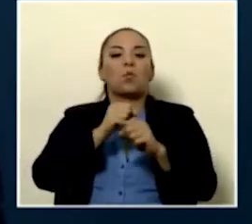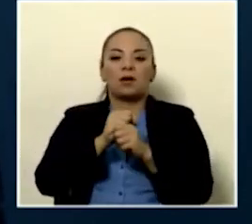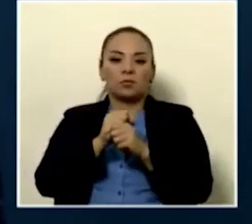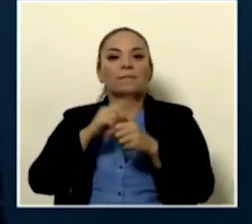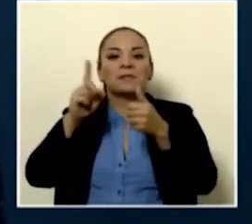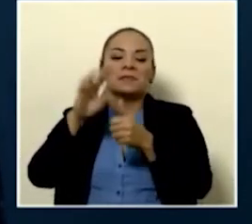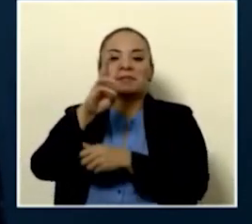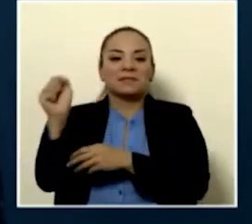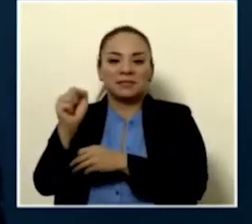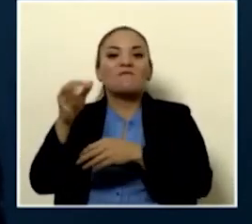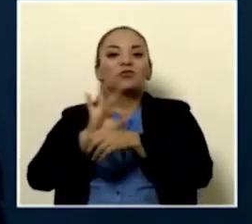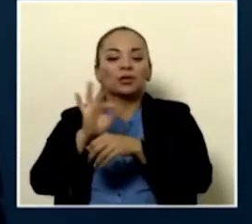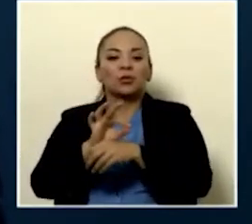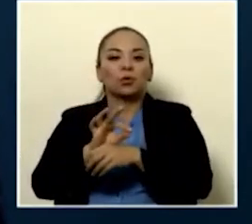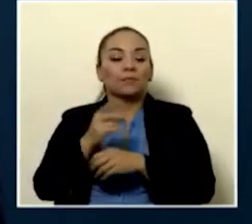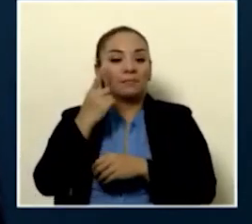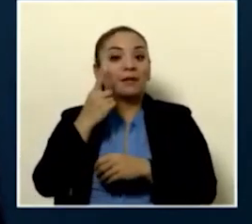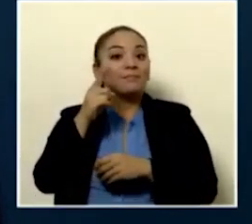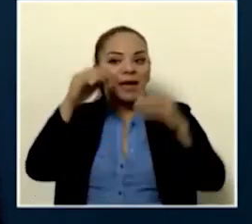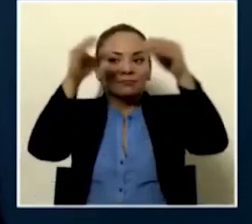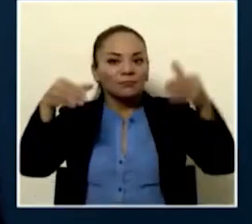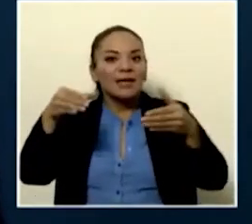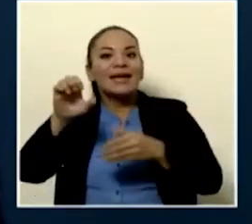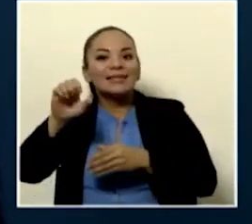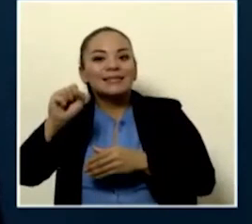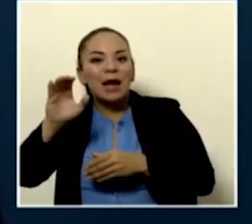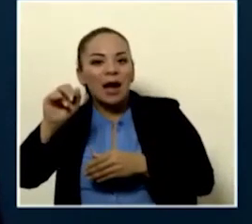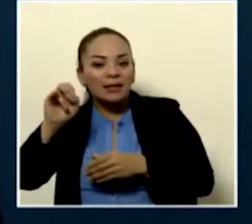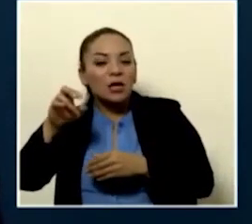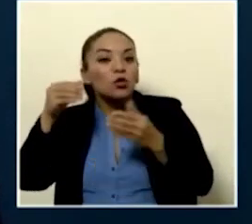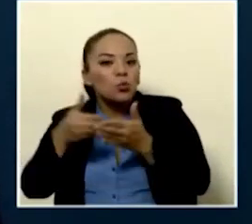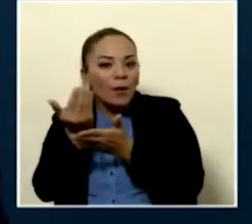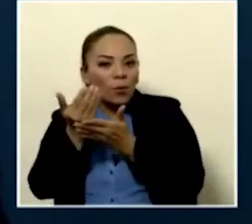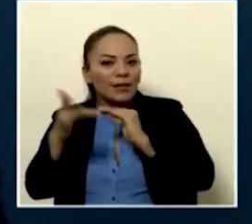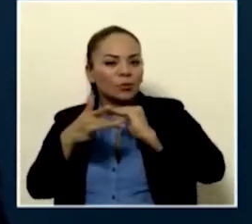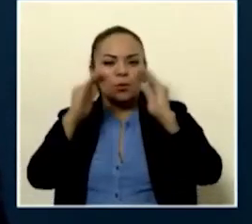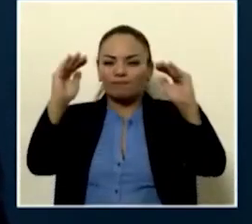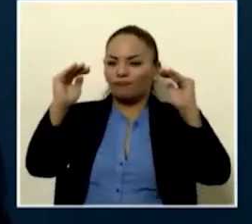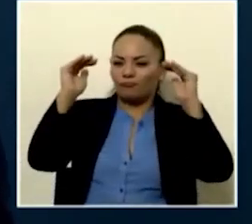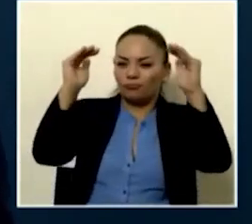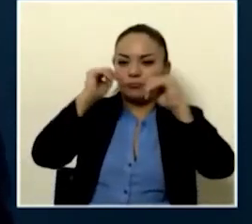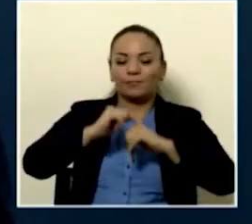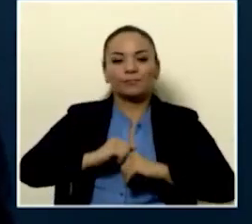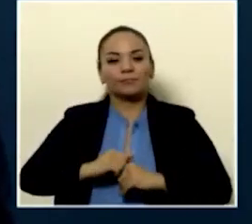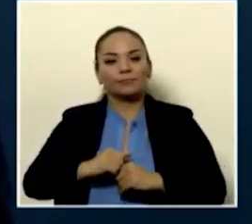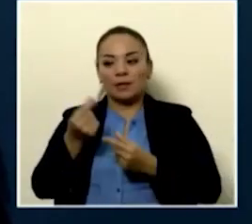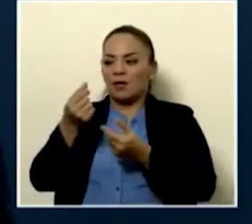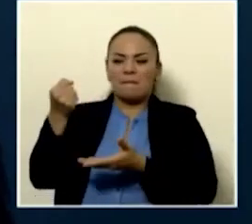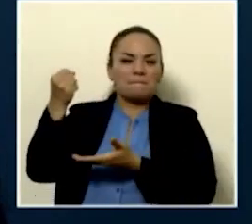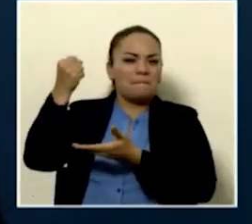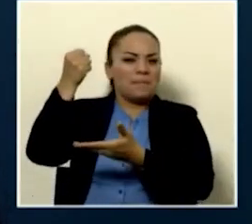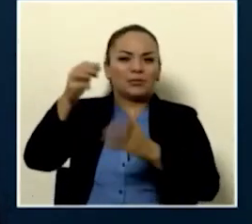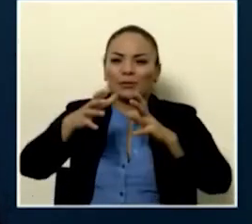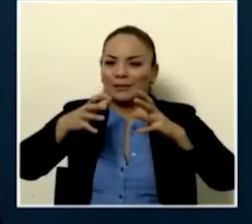funcionando. 2 en Moín, escáneres nuevos, tecnología de punta, una inversión